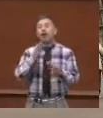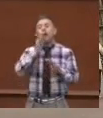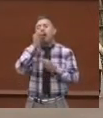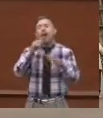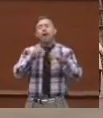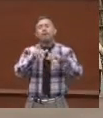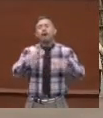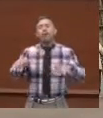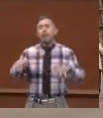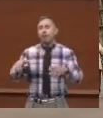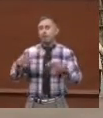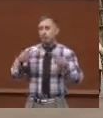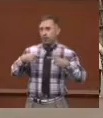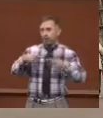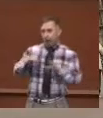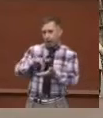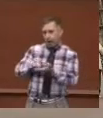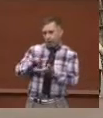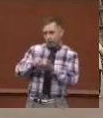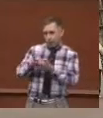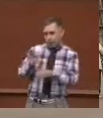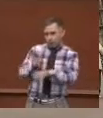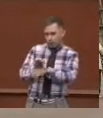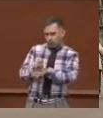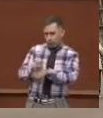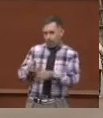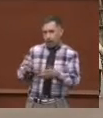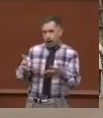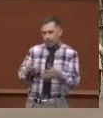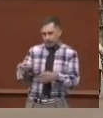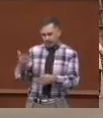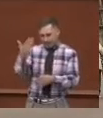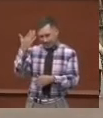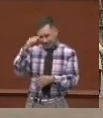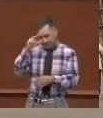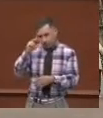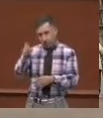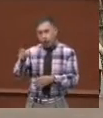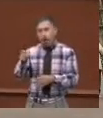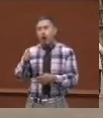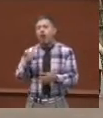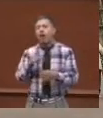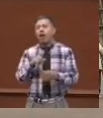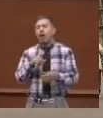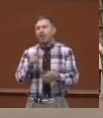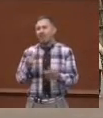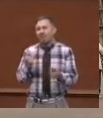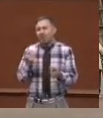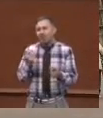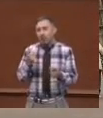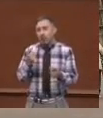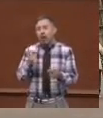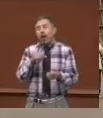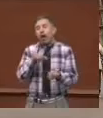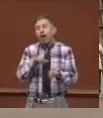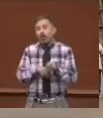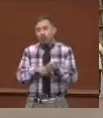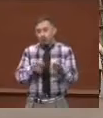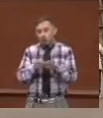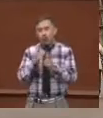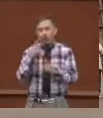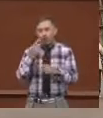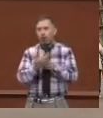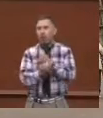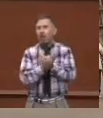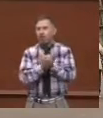campaña actuó subrepticiamente, pero es claro el beneficio obtenido por el partido en comento. Por